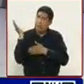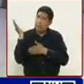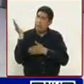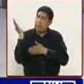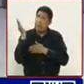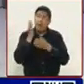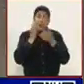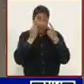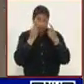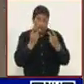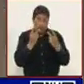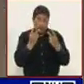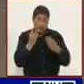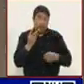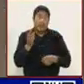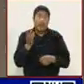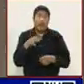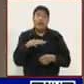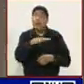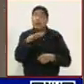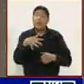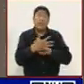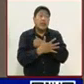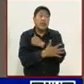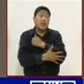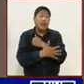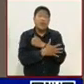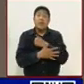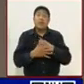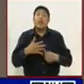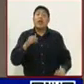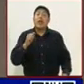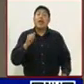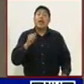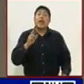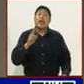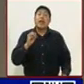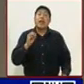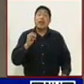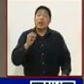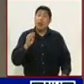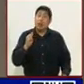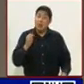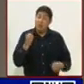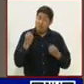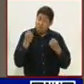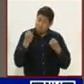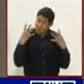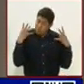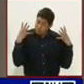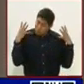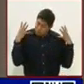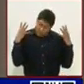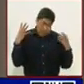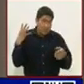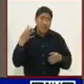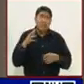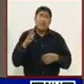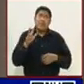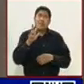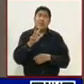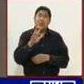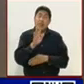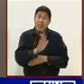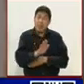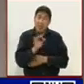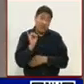lugar. Lo estamos viendo en este momento. Estas imágenes corresponden a la provincia Aroma. Una fuerte granizada cayó aproximadamente a las 3 de la tarde